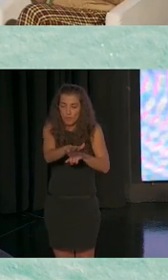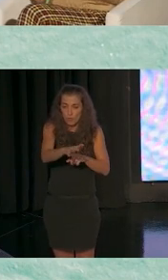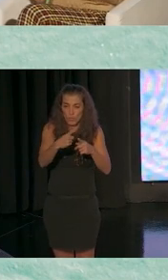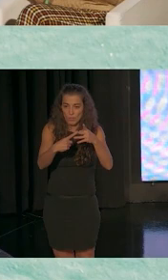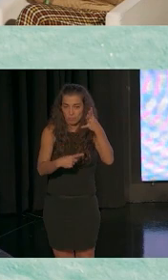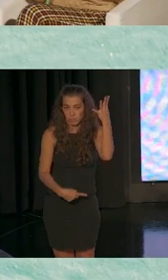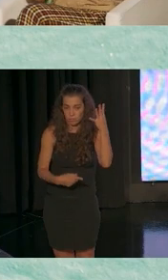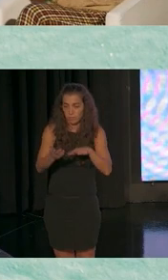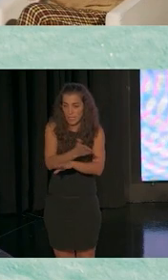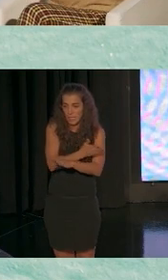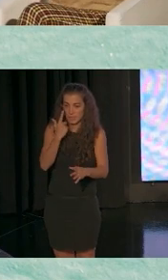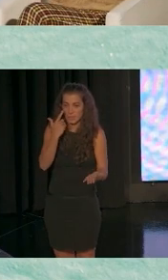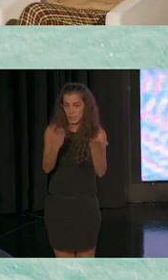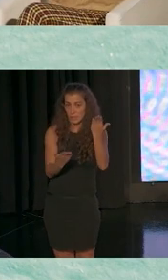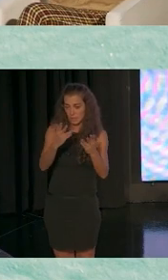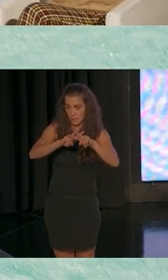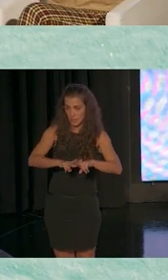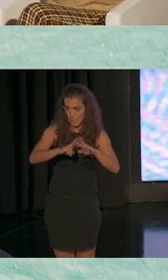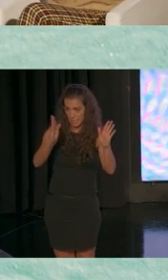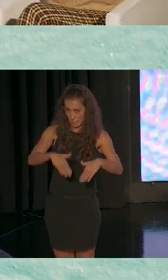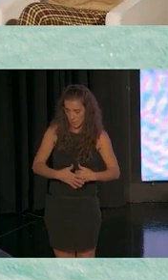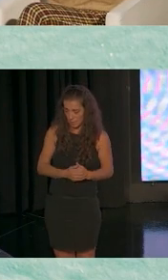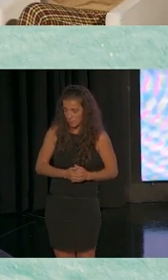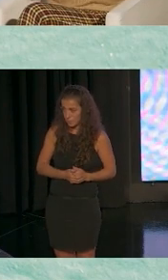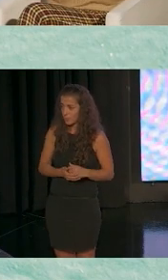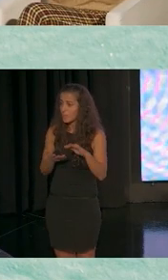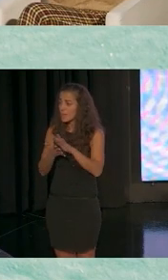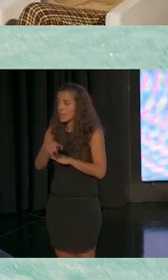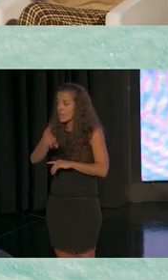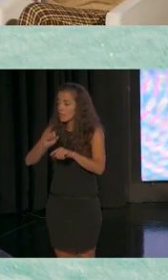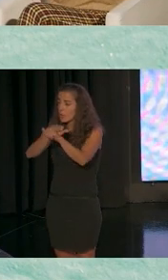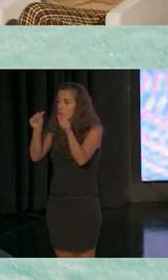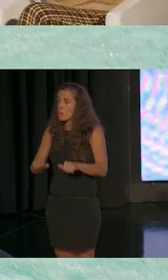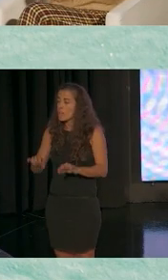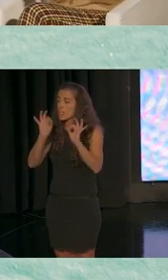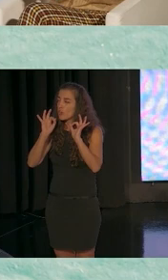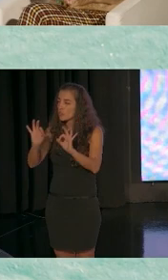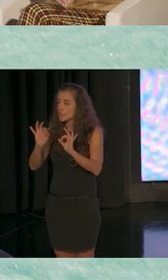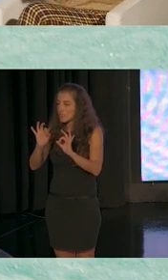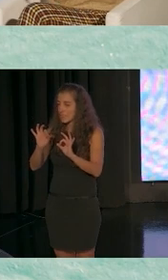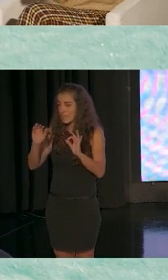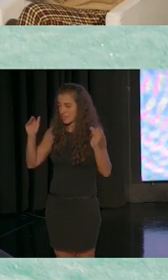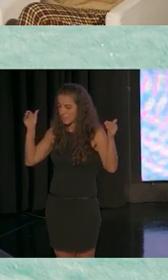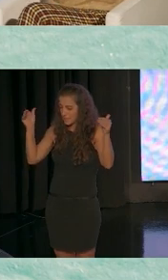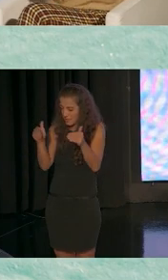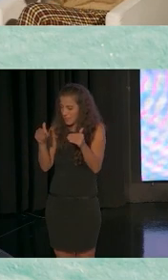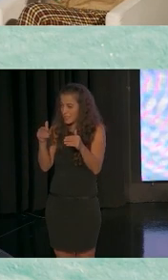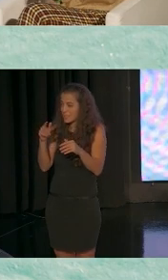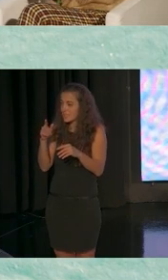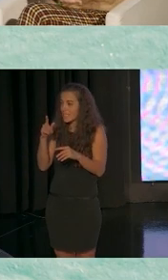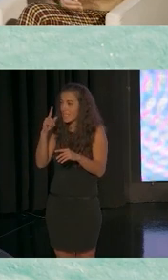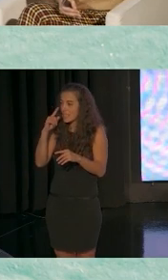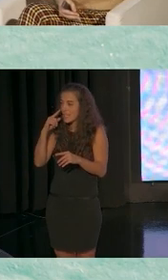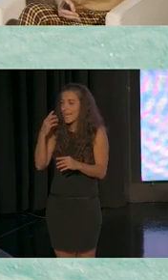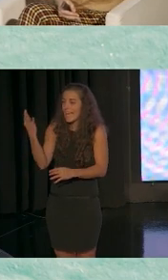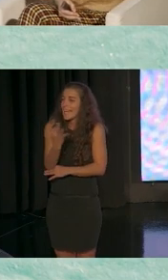hemos controlado vale frente a ese modelo centrado en el que centrado la comparación de esos